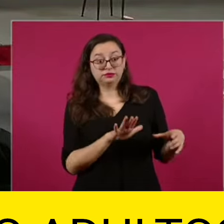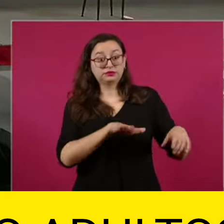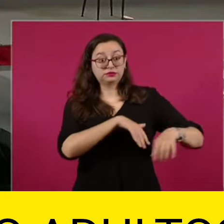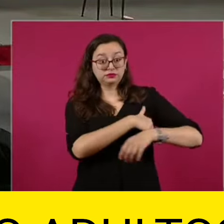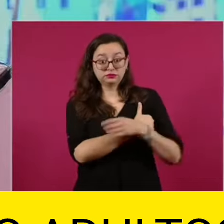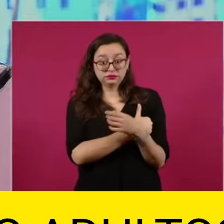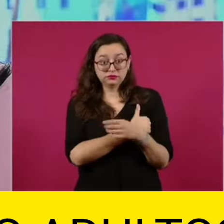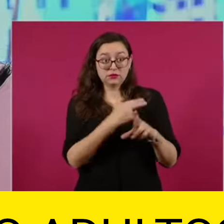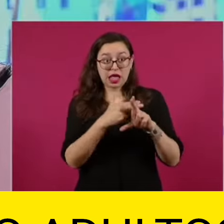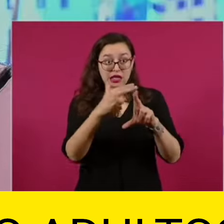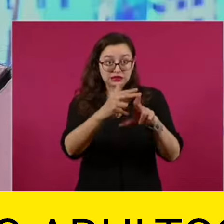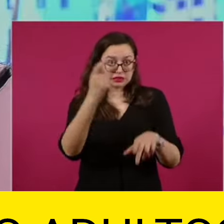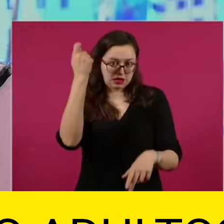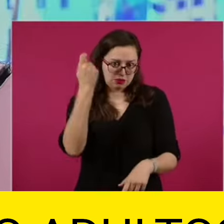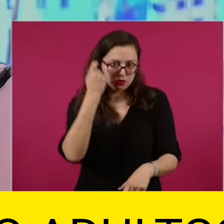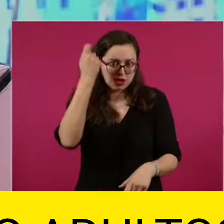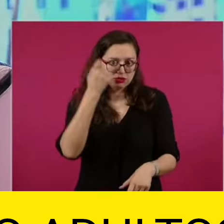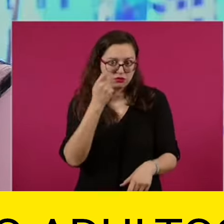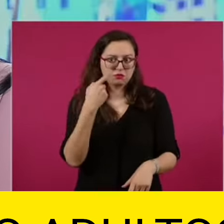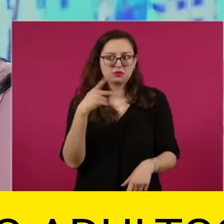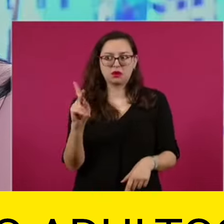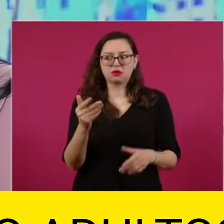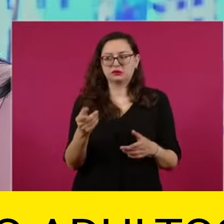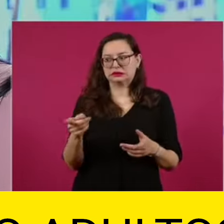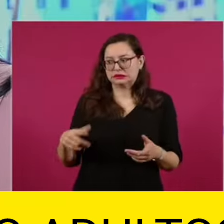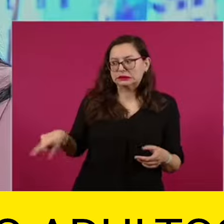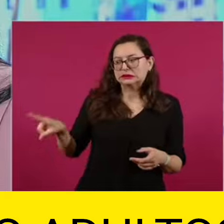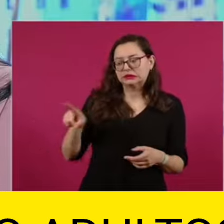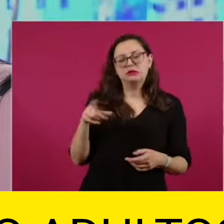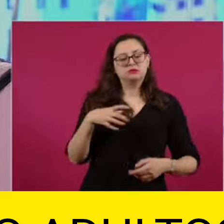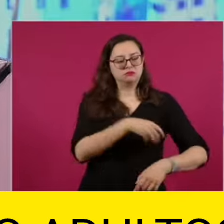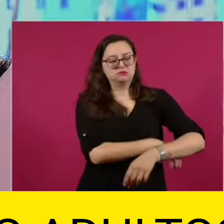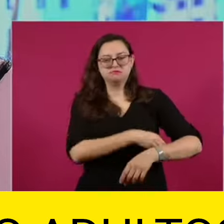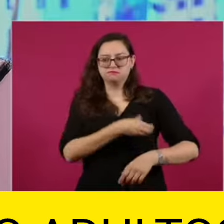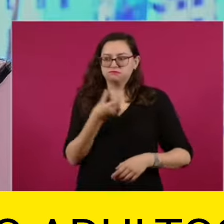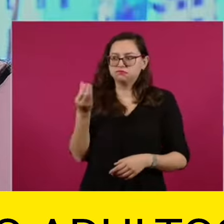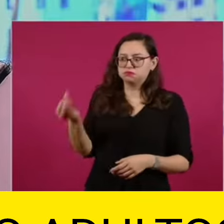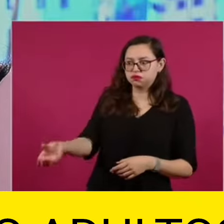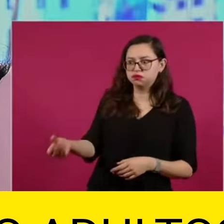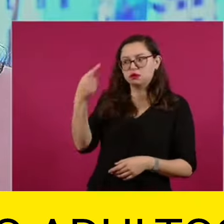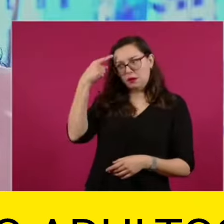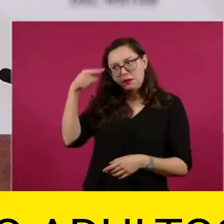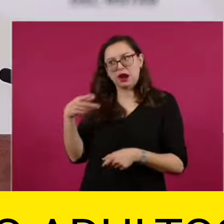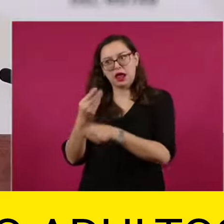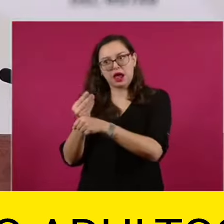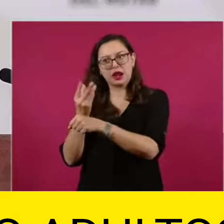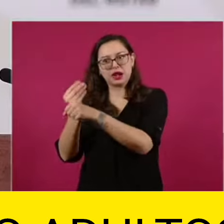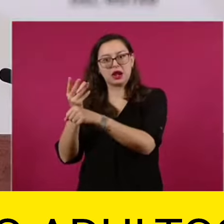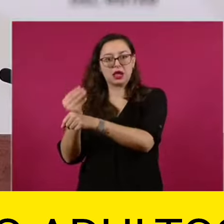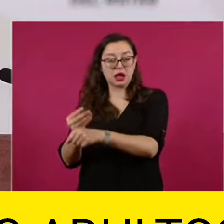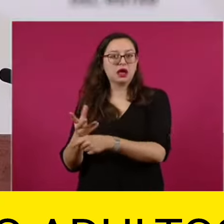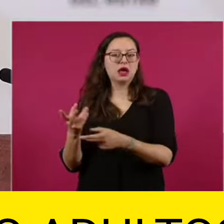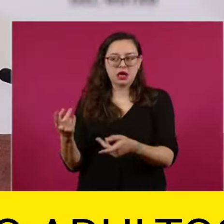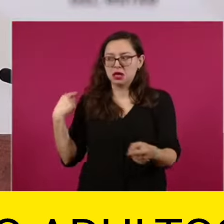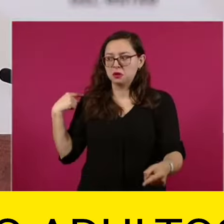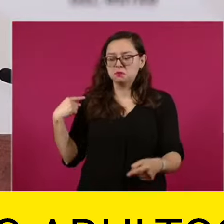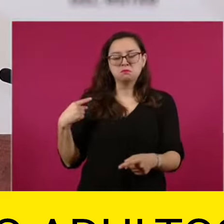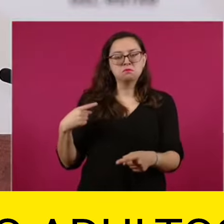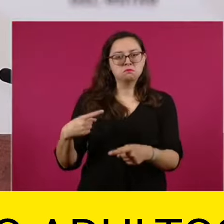en sus viviendas, en la parte laboral, y esto sigue sucediendo a un año de que ha sucedido el huracán.